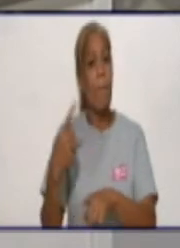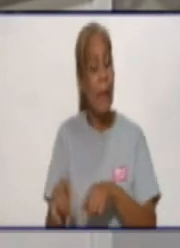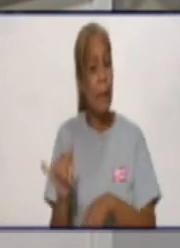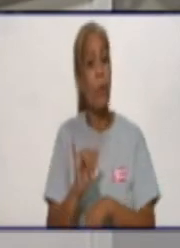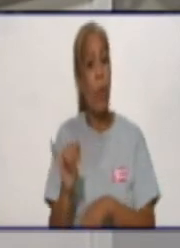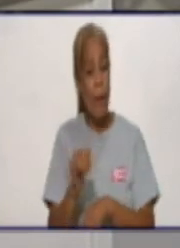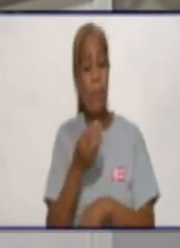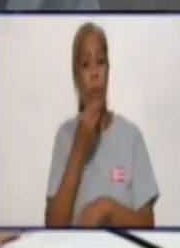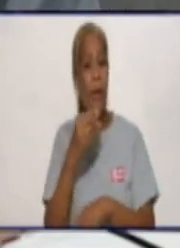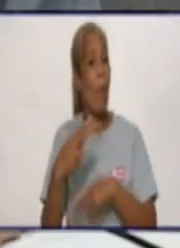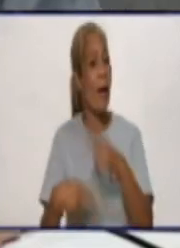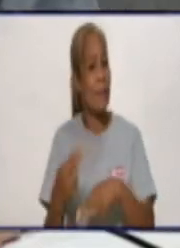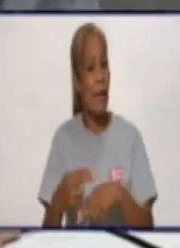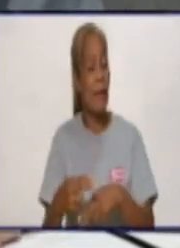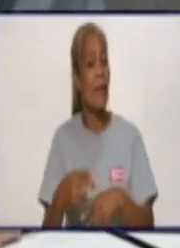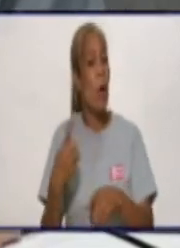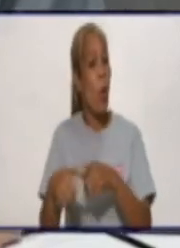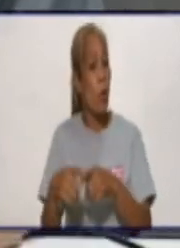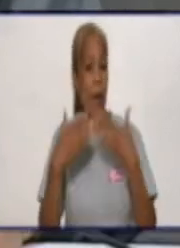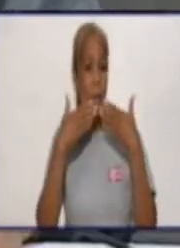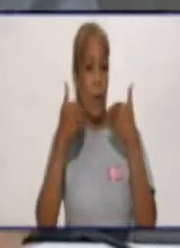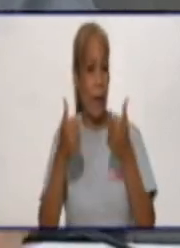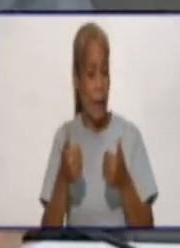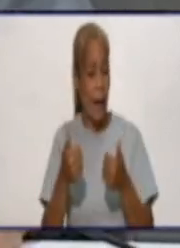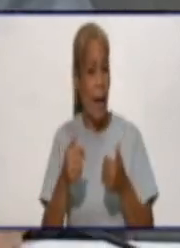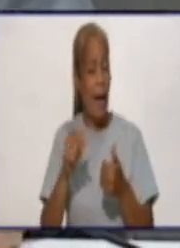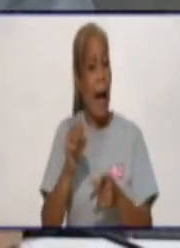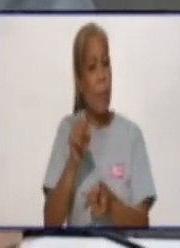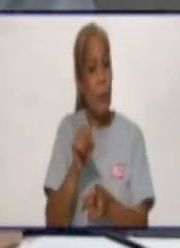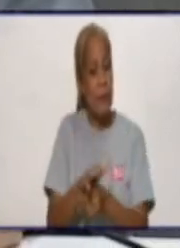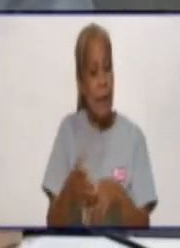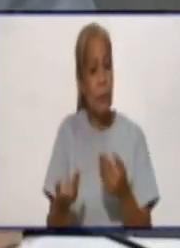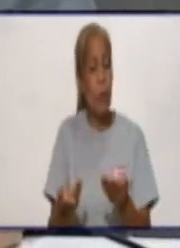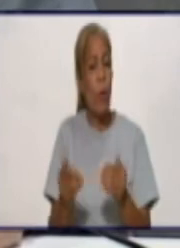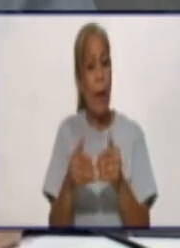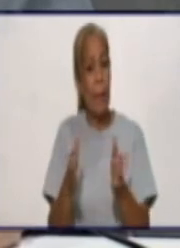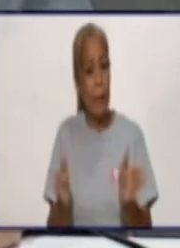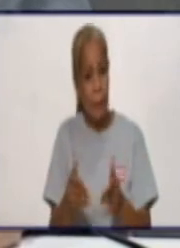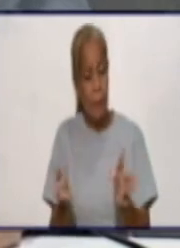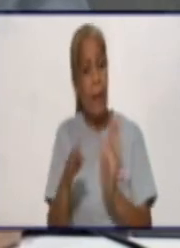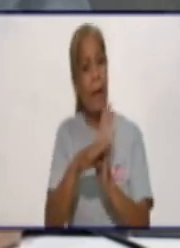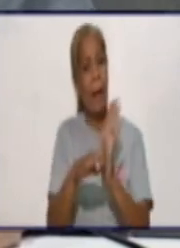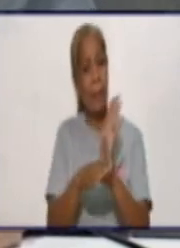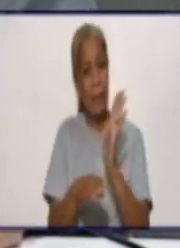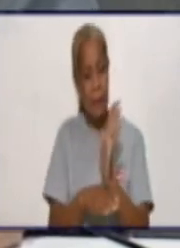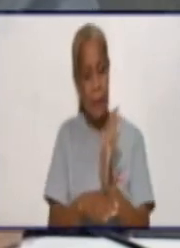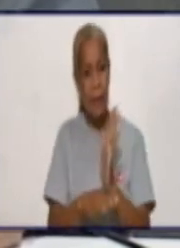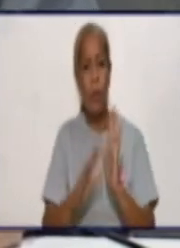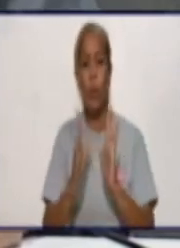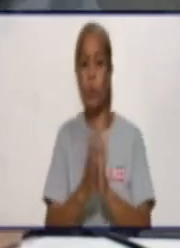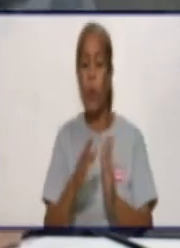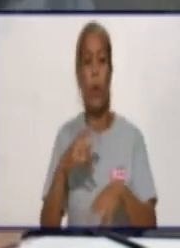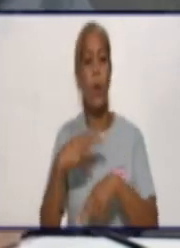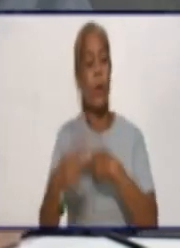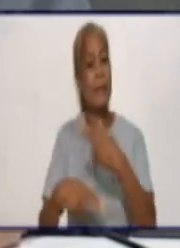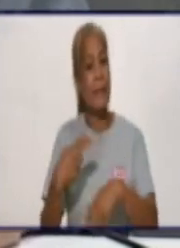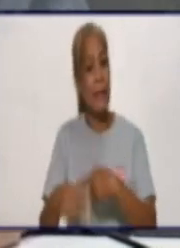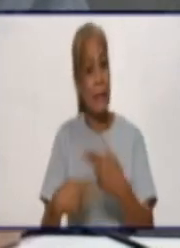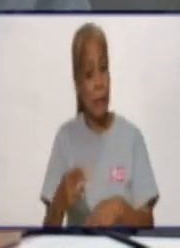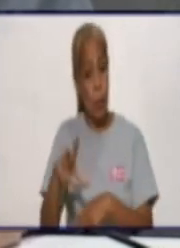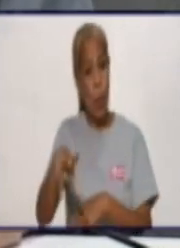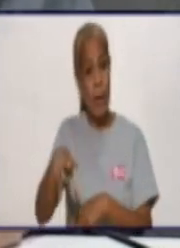cosas grandes con la apertura de las medidas con los nuevos acontecimientos que están ocurriendo con todo lo que se está haciendo con la